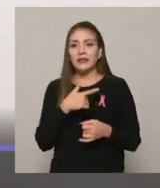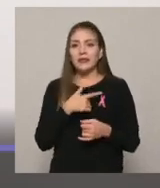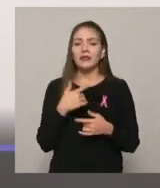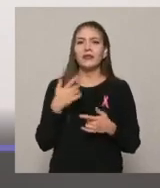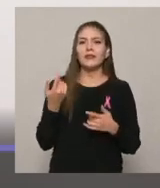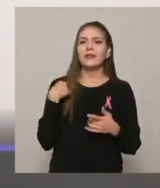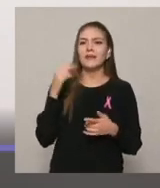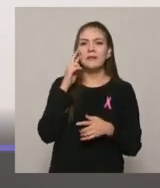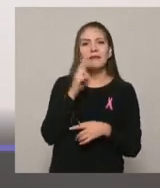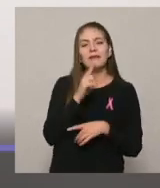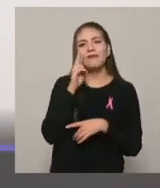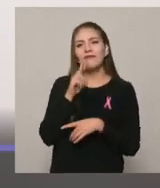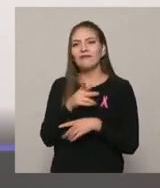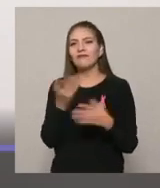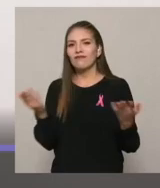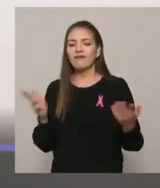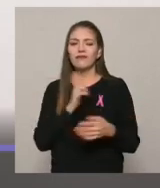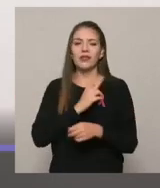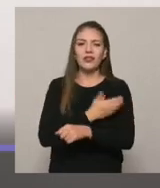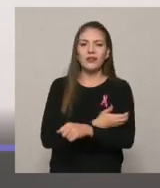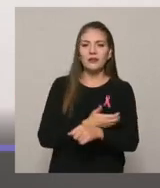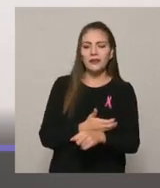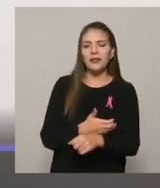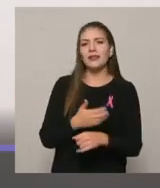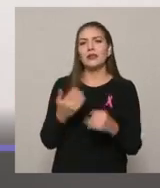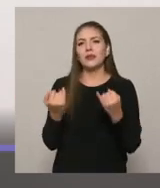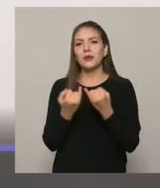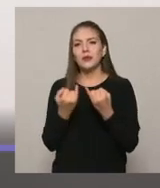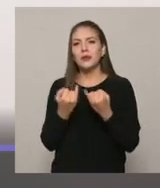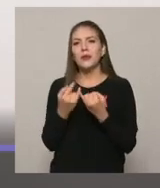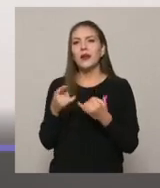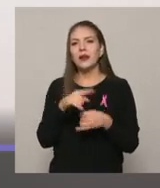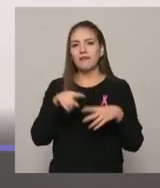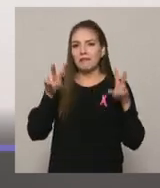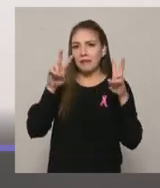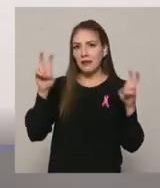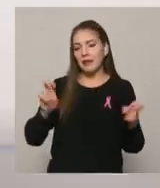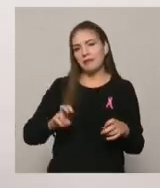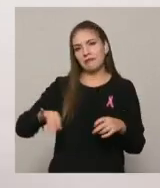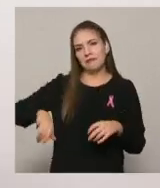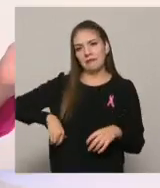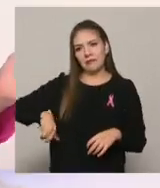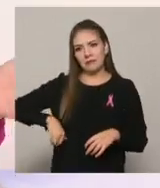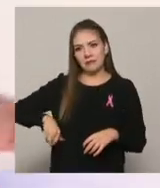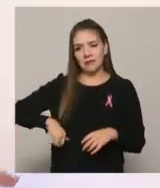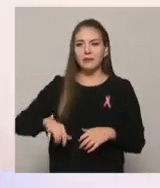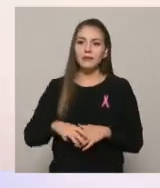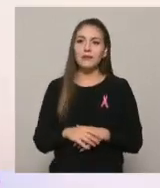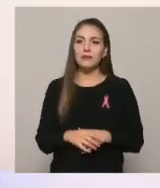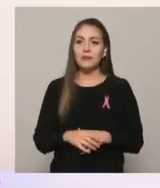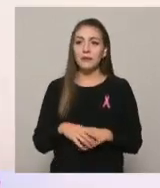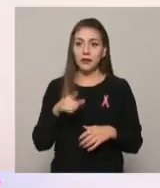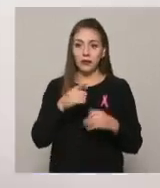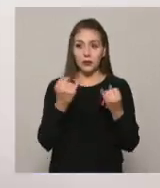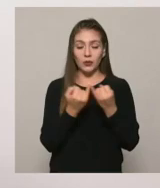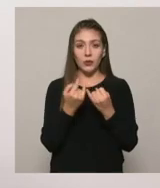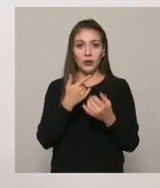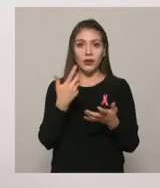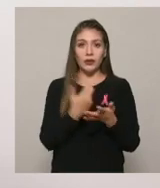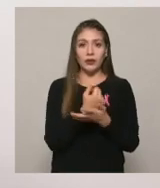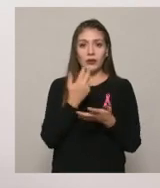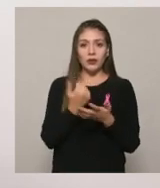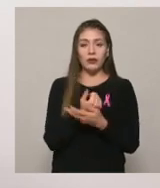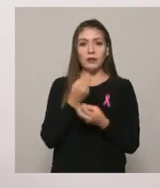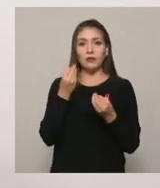a compañeros y pues con un tema muy interesante, pues. Y ganador de diversos premios. Sí,